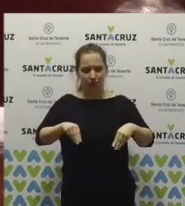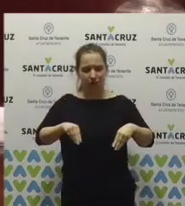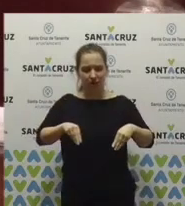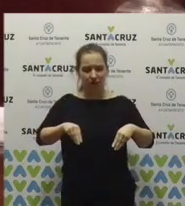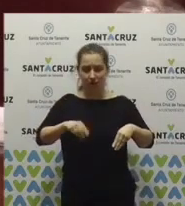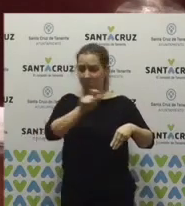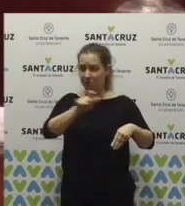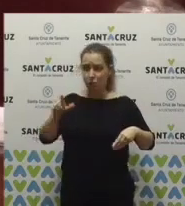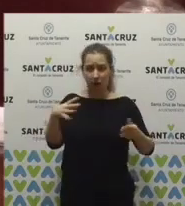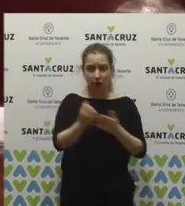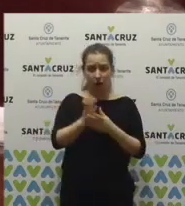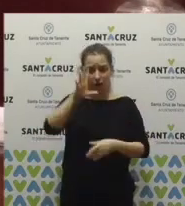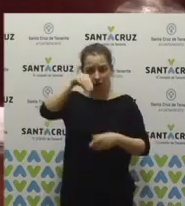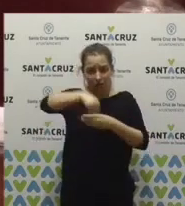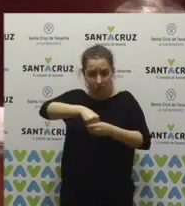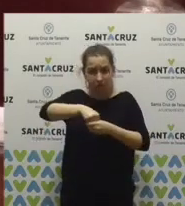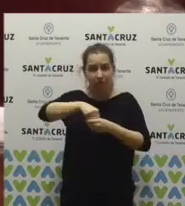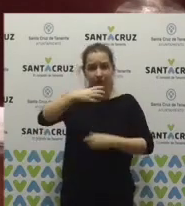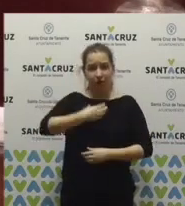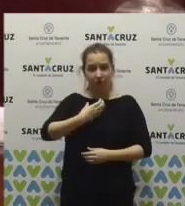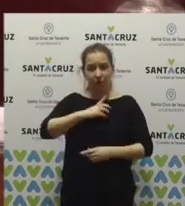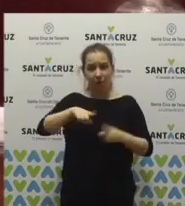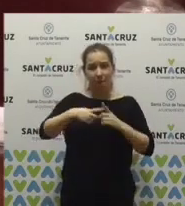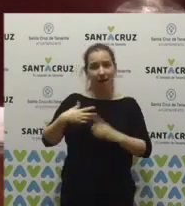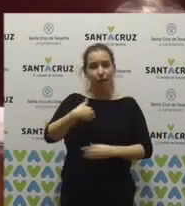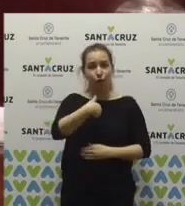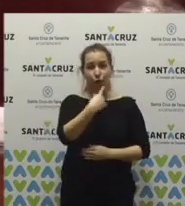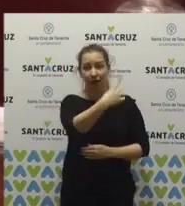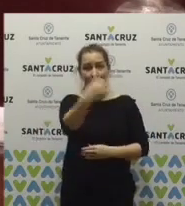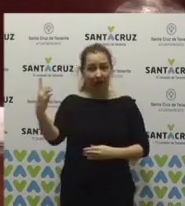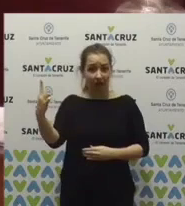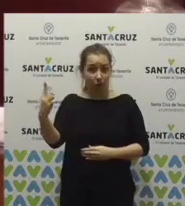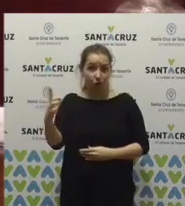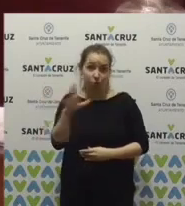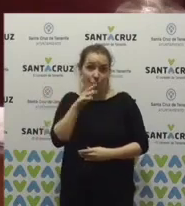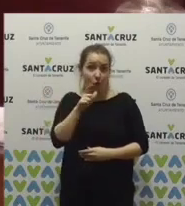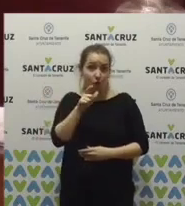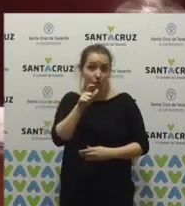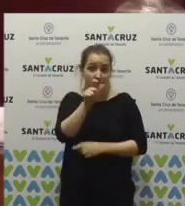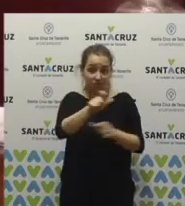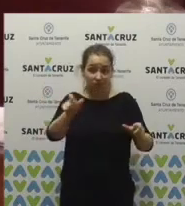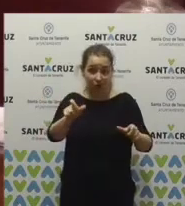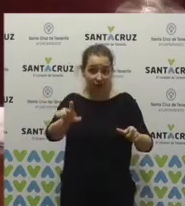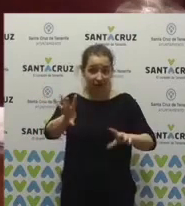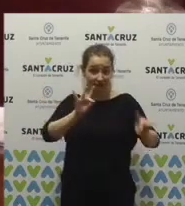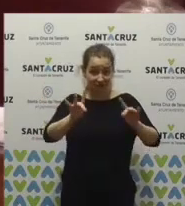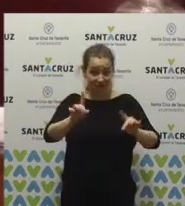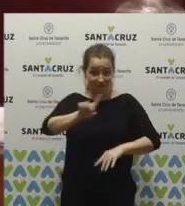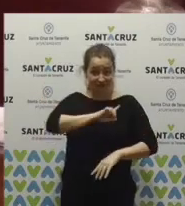en el puesto que no dan los ciudadanos damos lo mejor de nosotros mismos